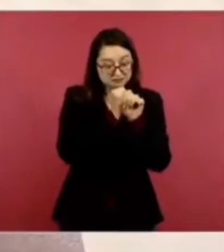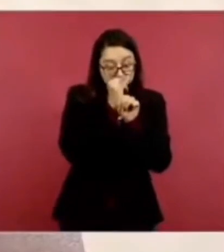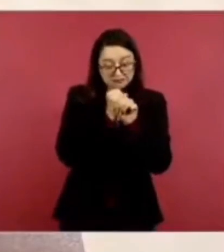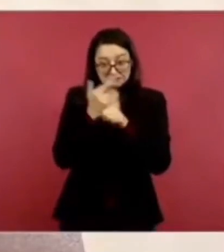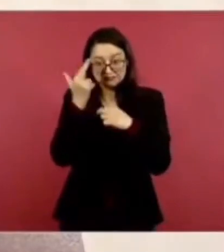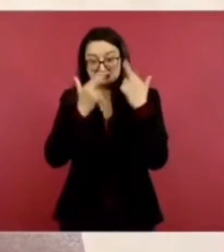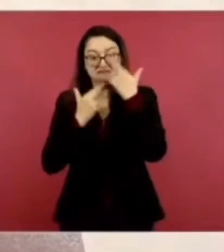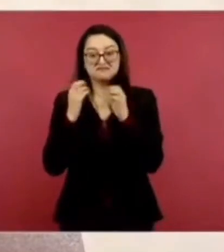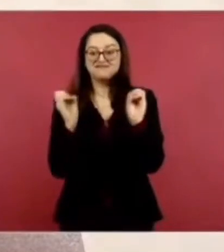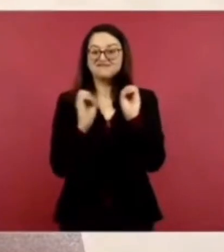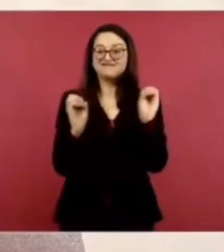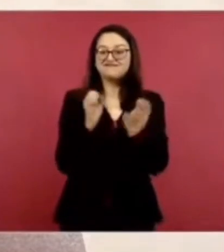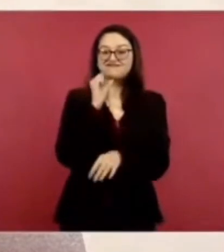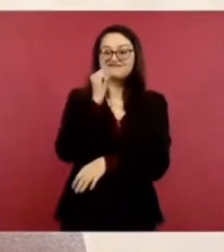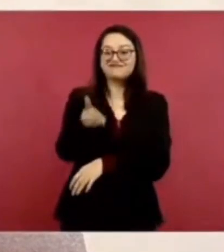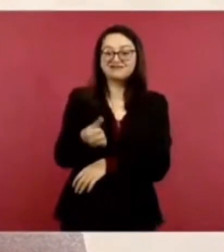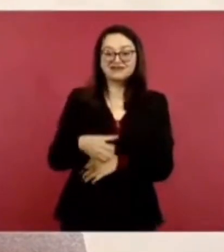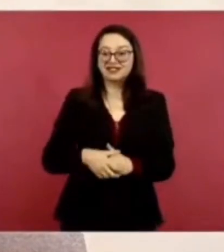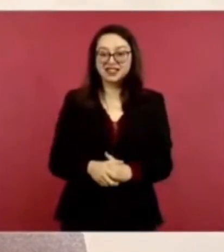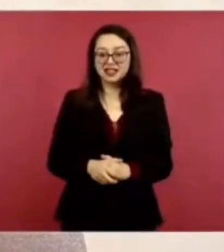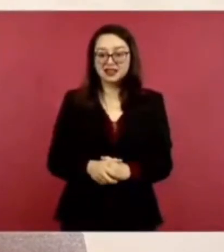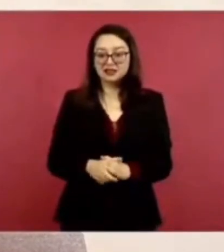hicieron los